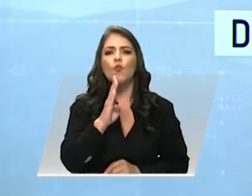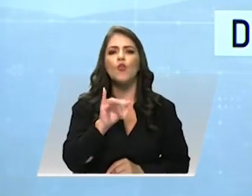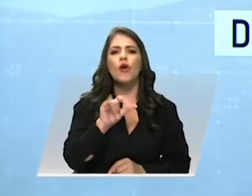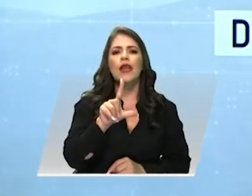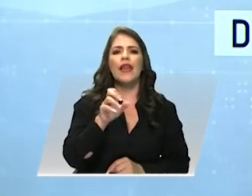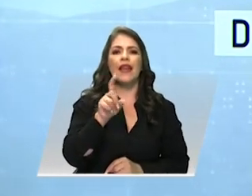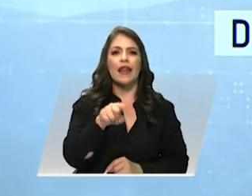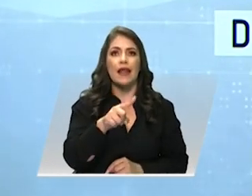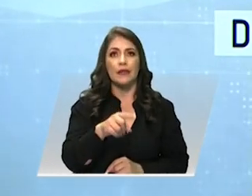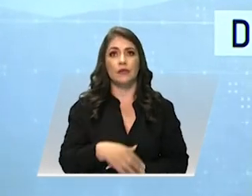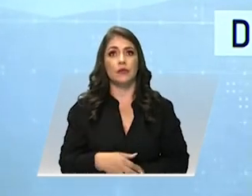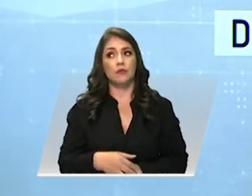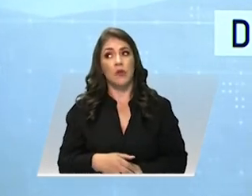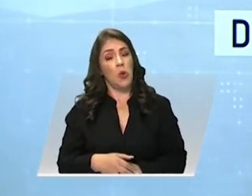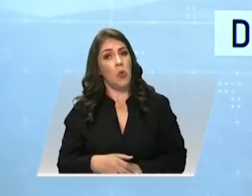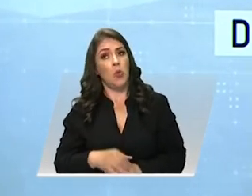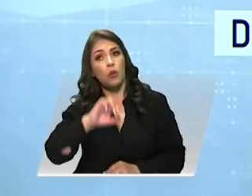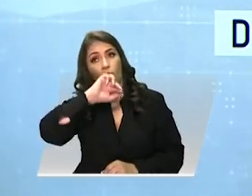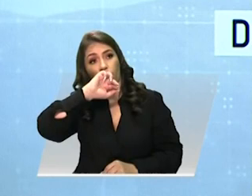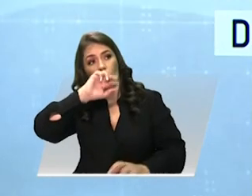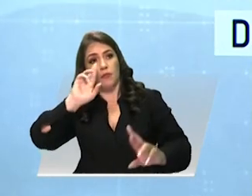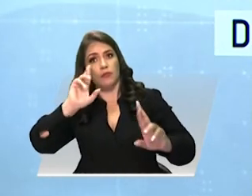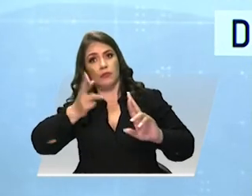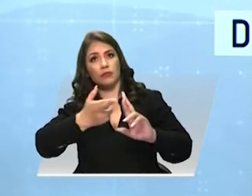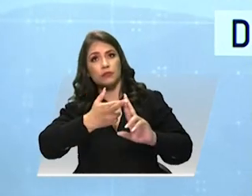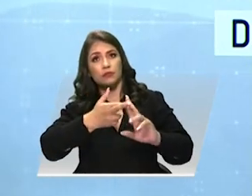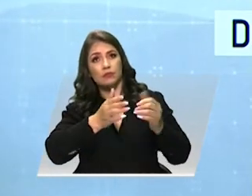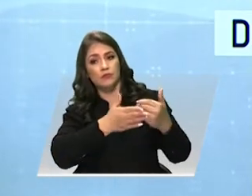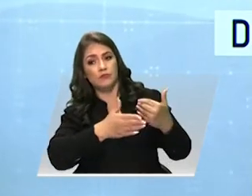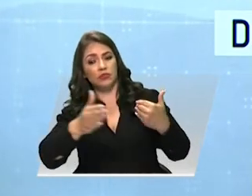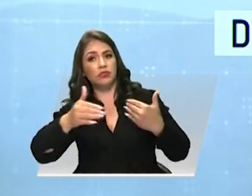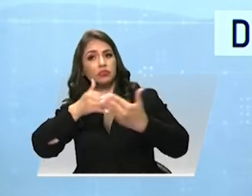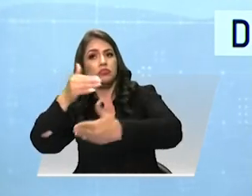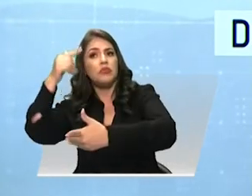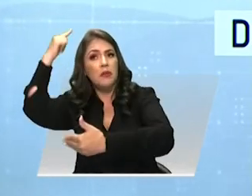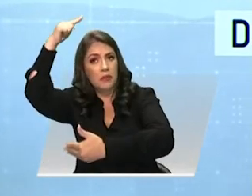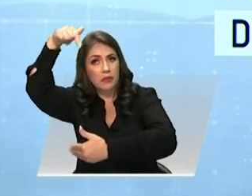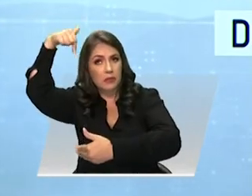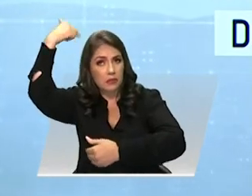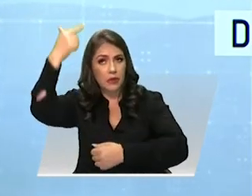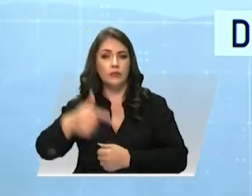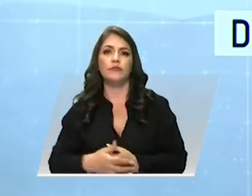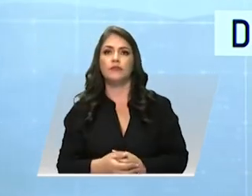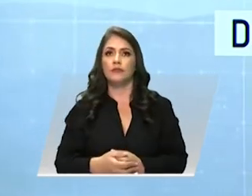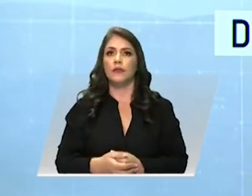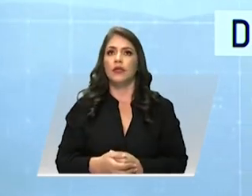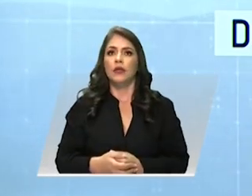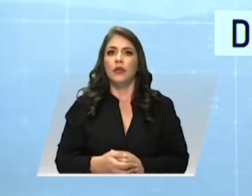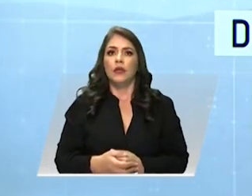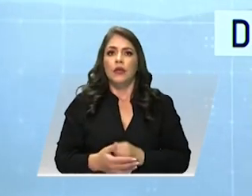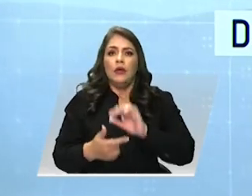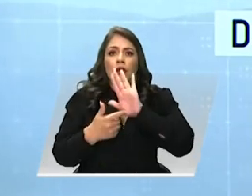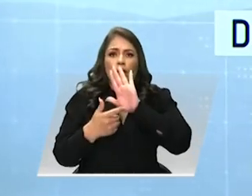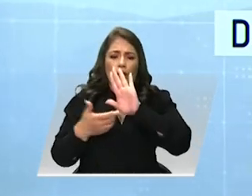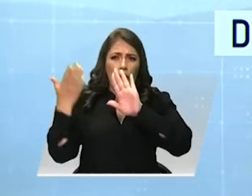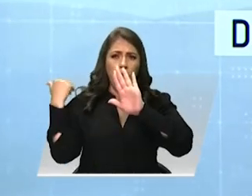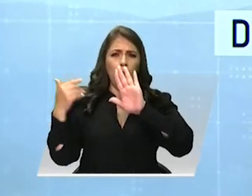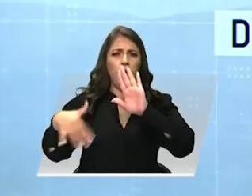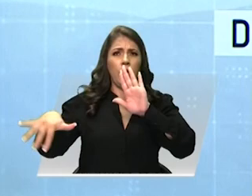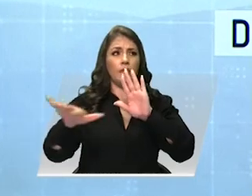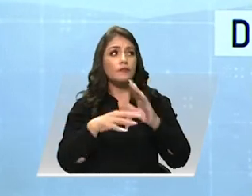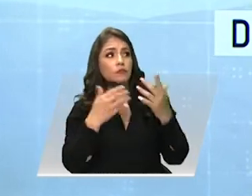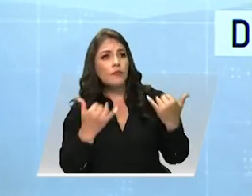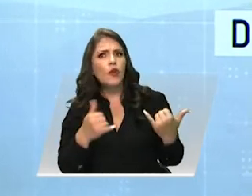como venerable por la Santa Sede y siga su ruta hacia los altares. Además, les mostraremos cómo está la actualidad de la vocación sacerdotal en